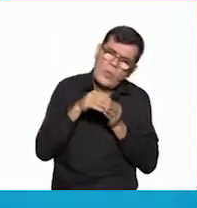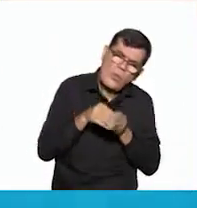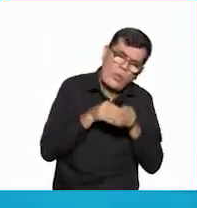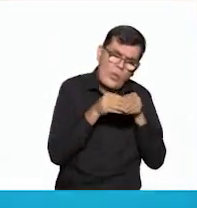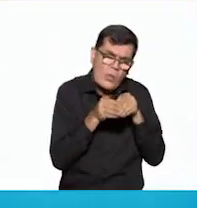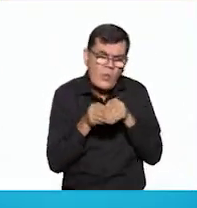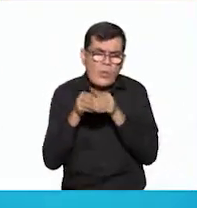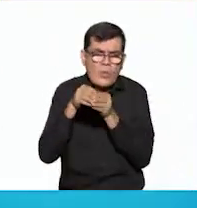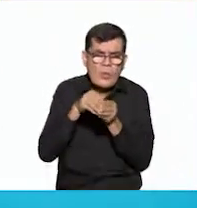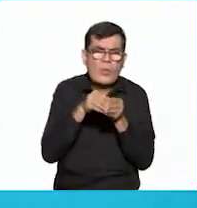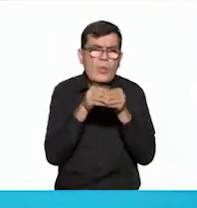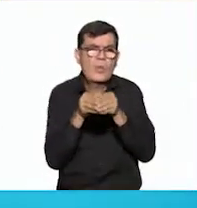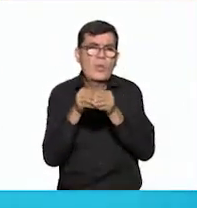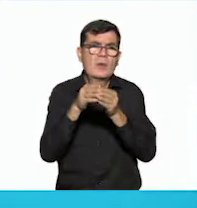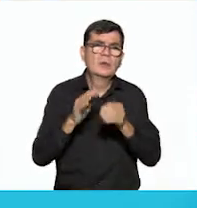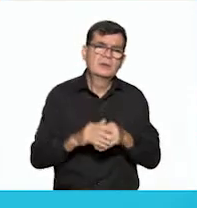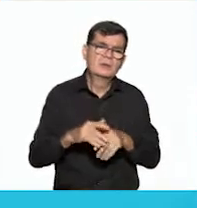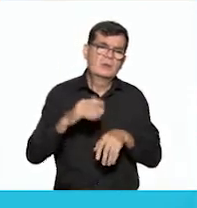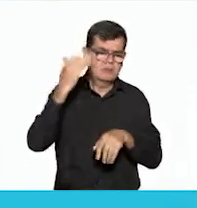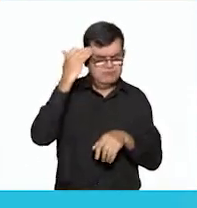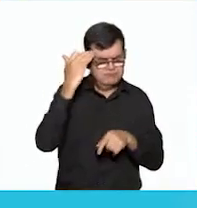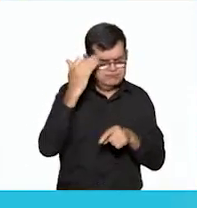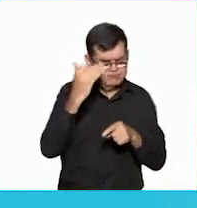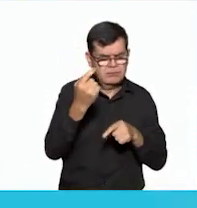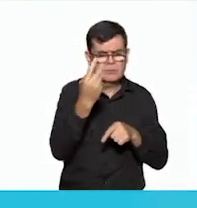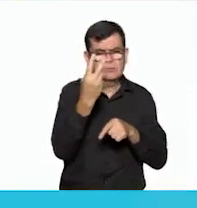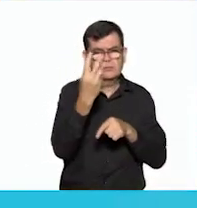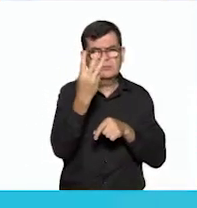Que no podía navegar. Pasaron